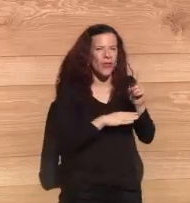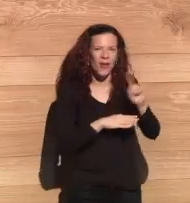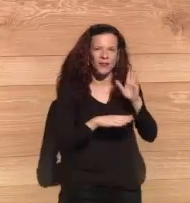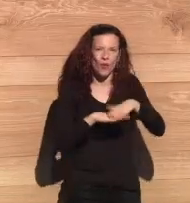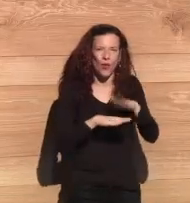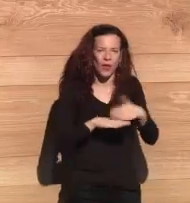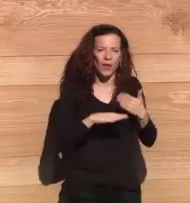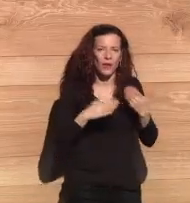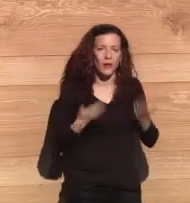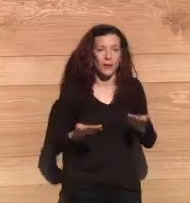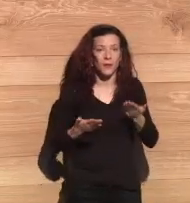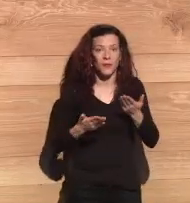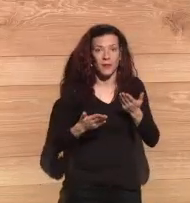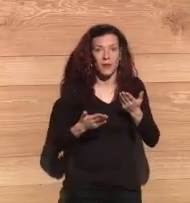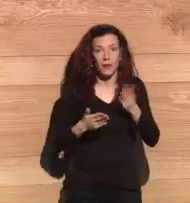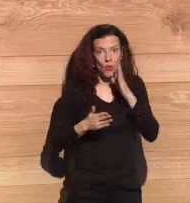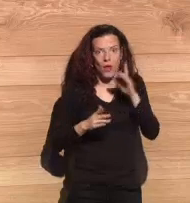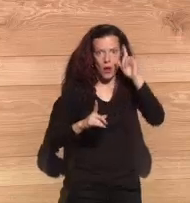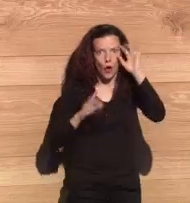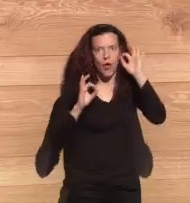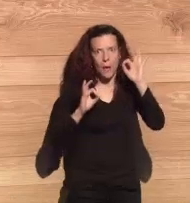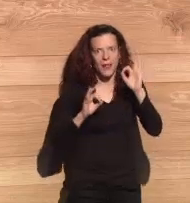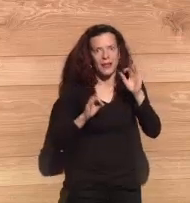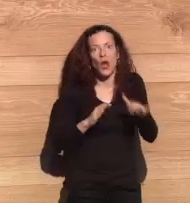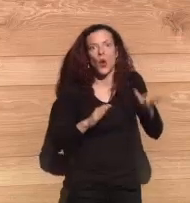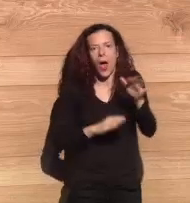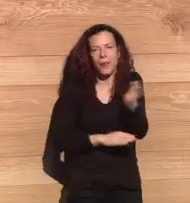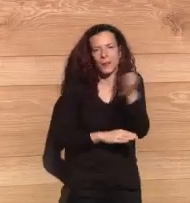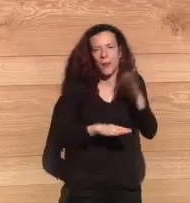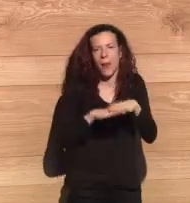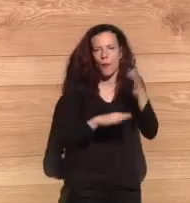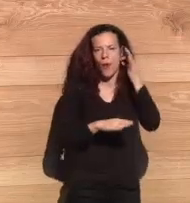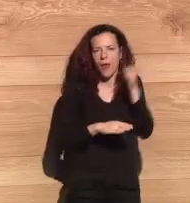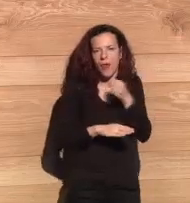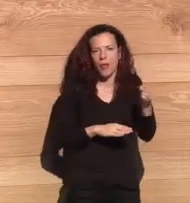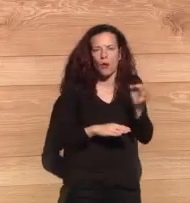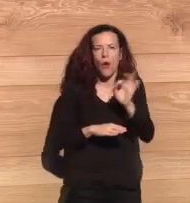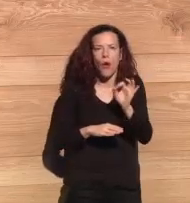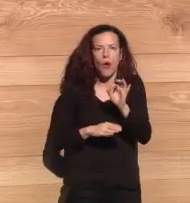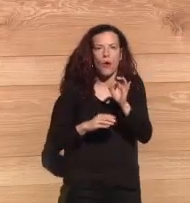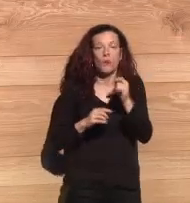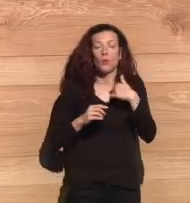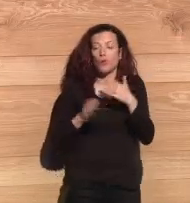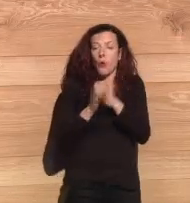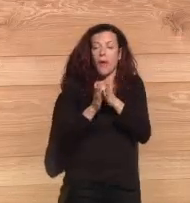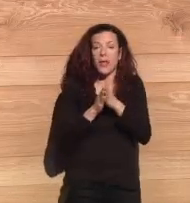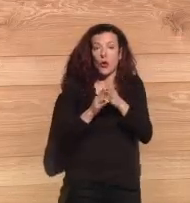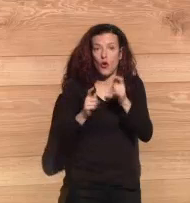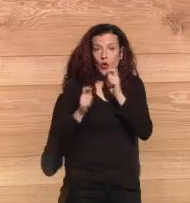¿No? Porque obvio es el lugar de la mujer, ¿no? O entonces que voy con mi compañero reportero y llegamos al